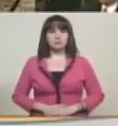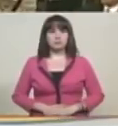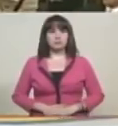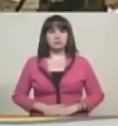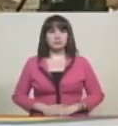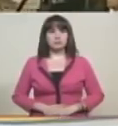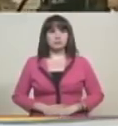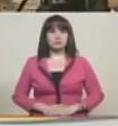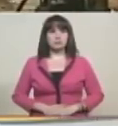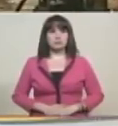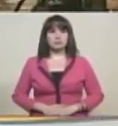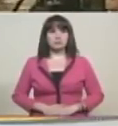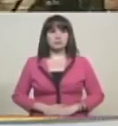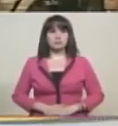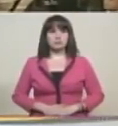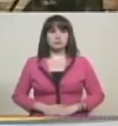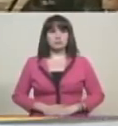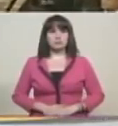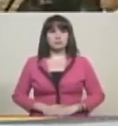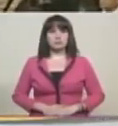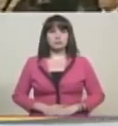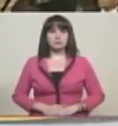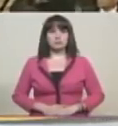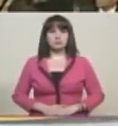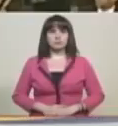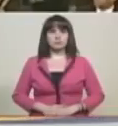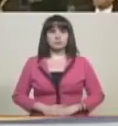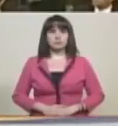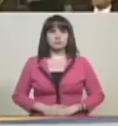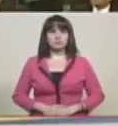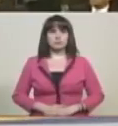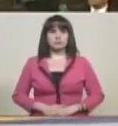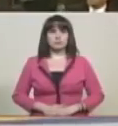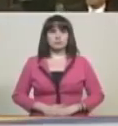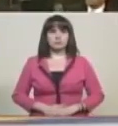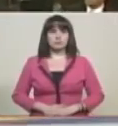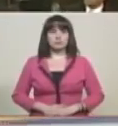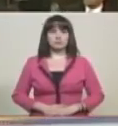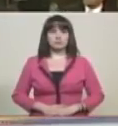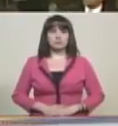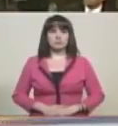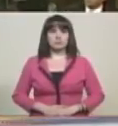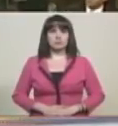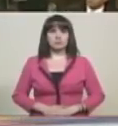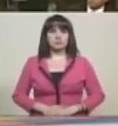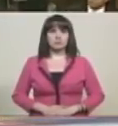en no sé dónde, ¡pum!, le llega el Interpol y se lo lleva. Usted debe tanto en...